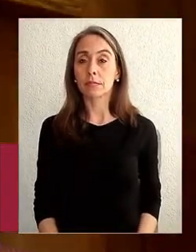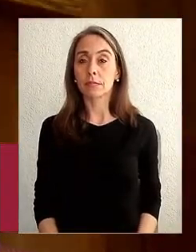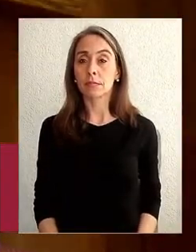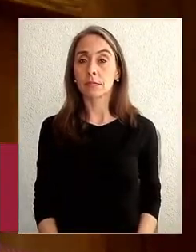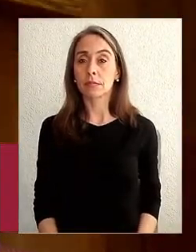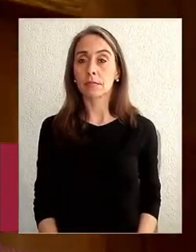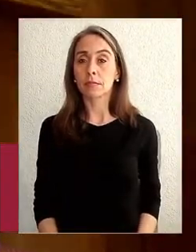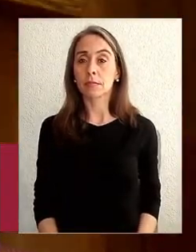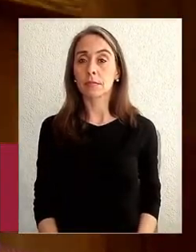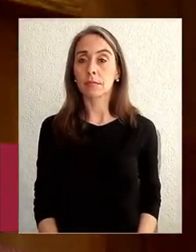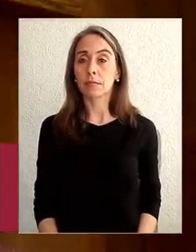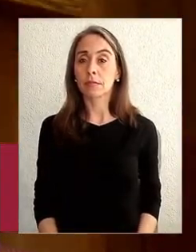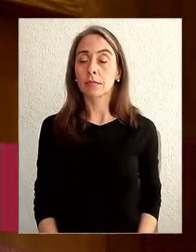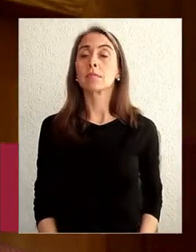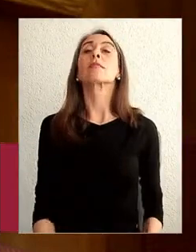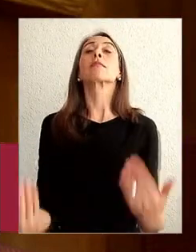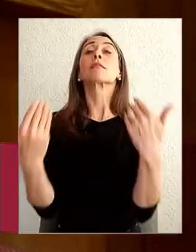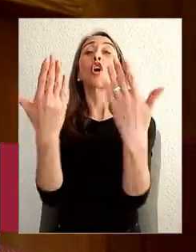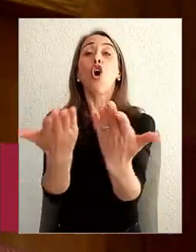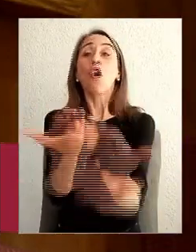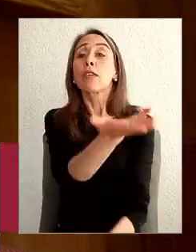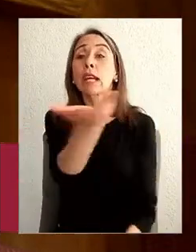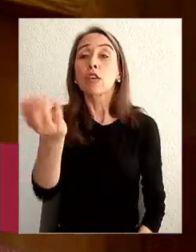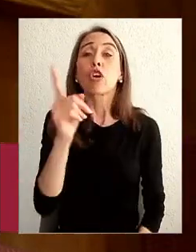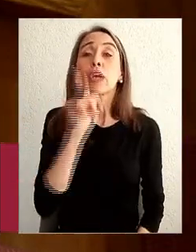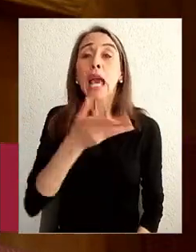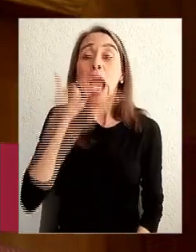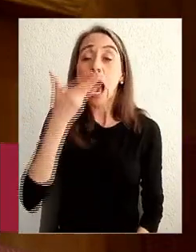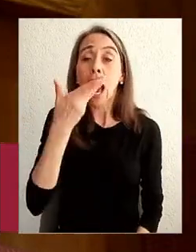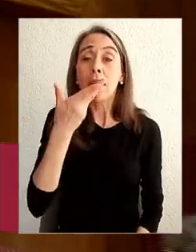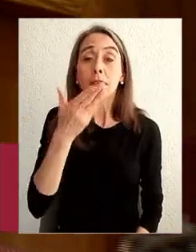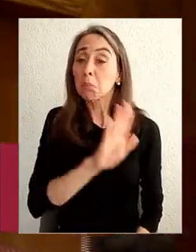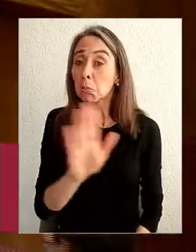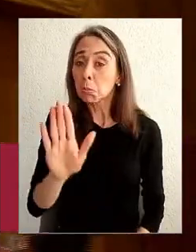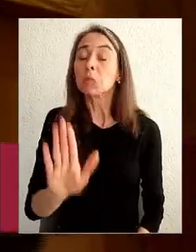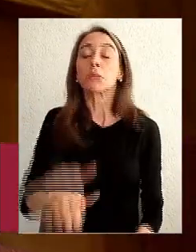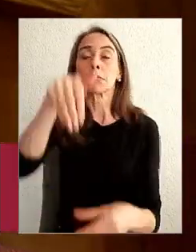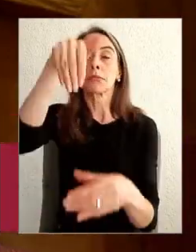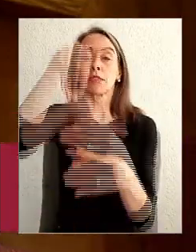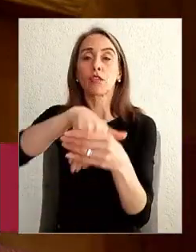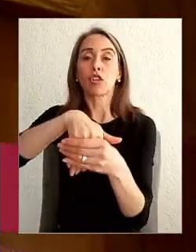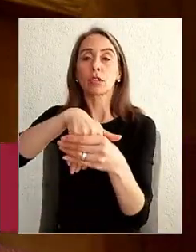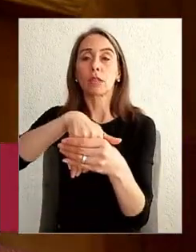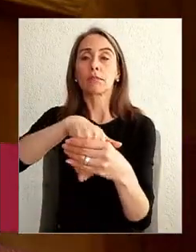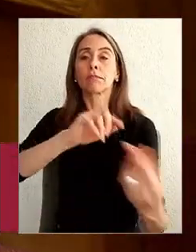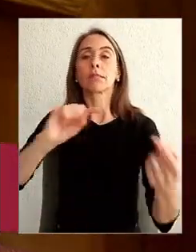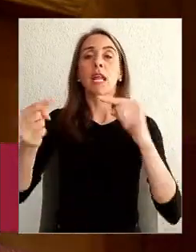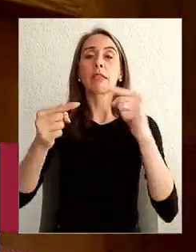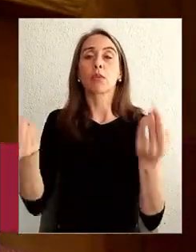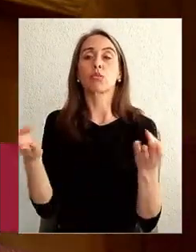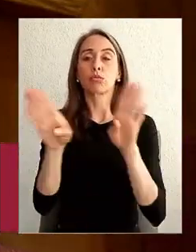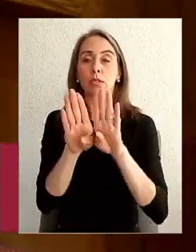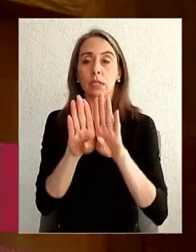¿Se ofrece la palabra? En votación. Cerrado el debate.